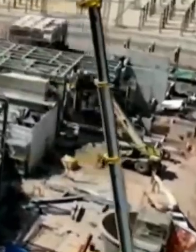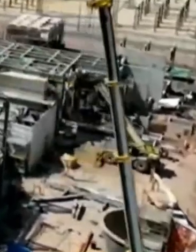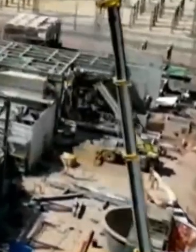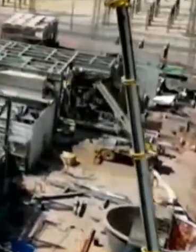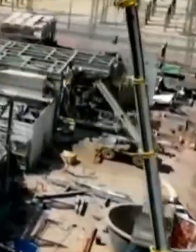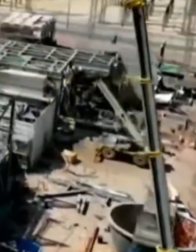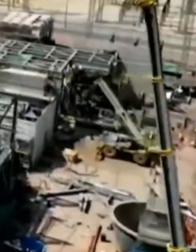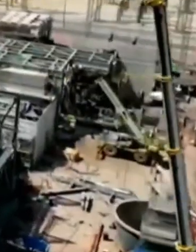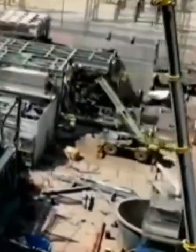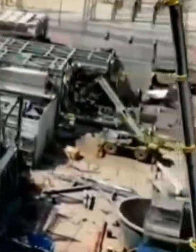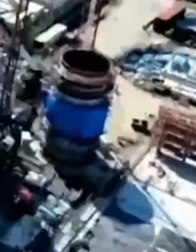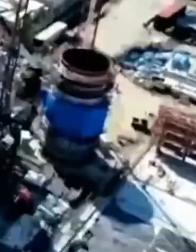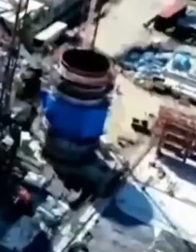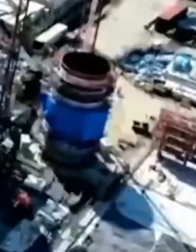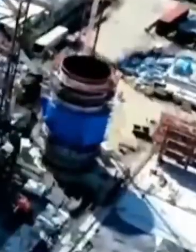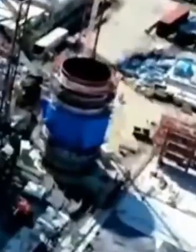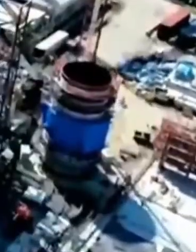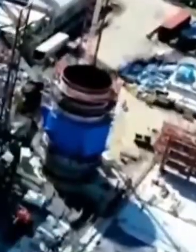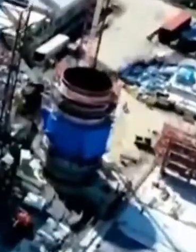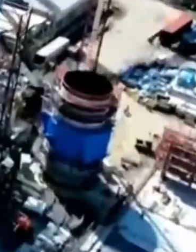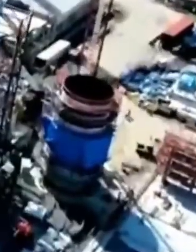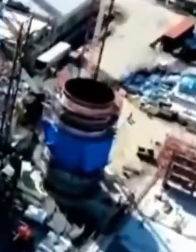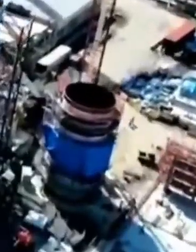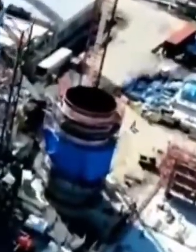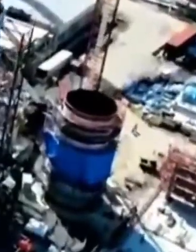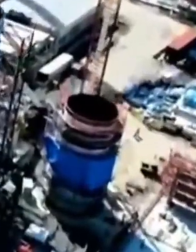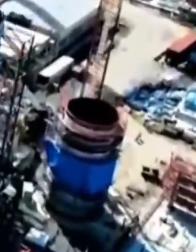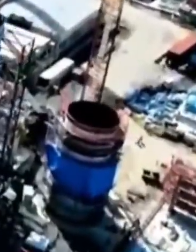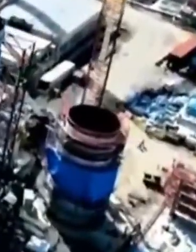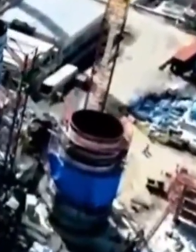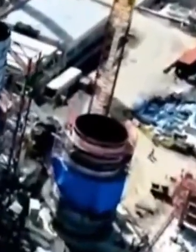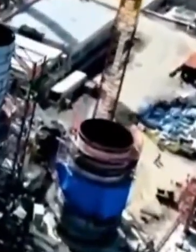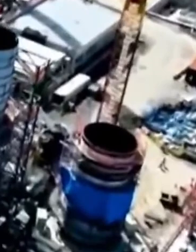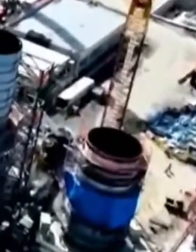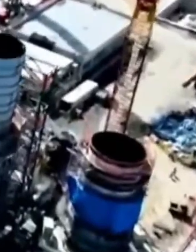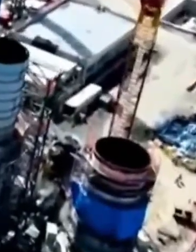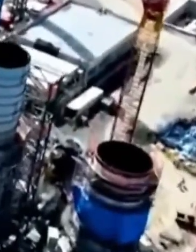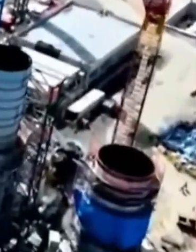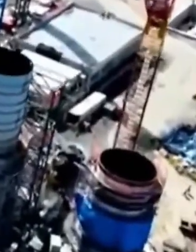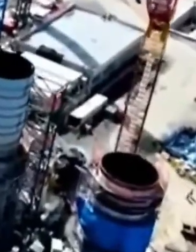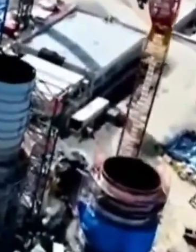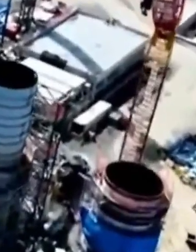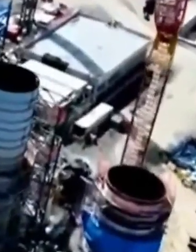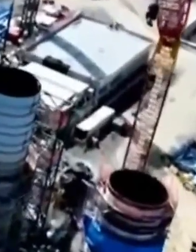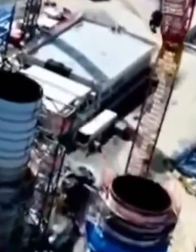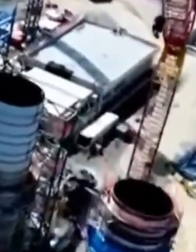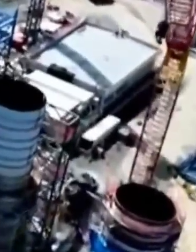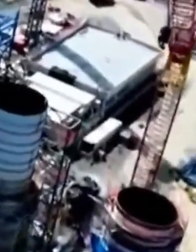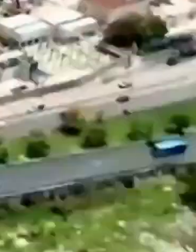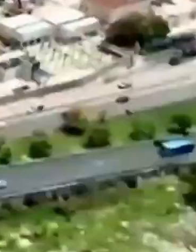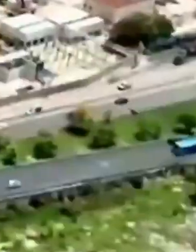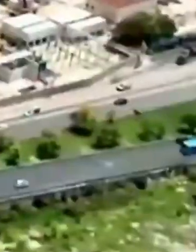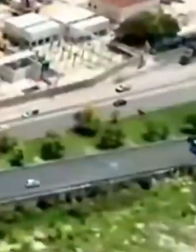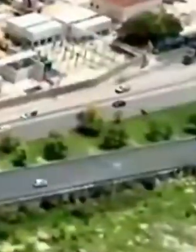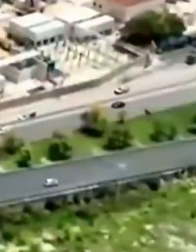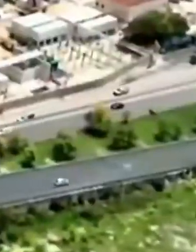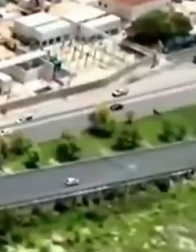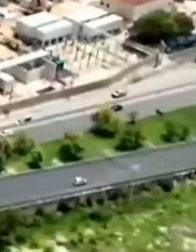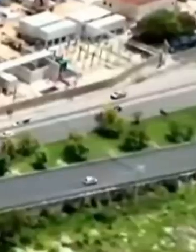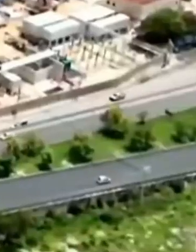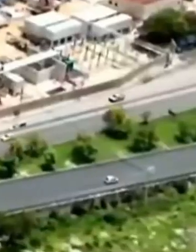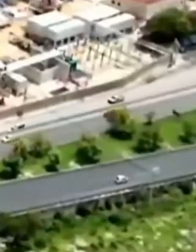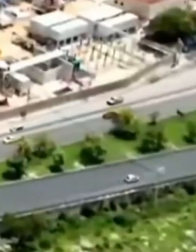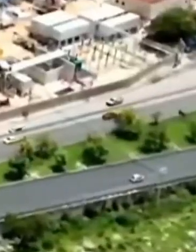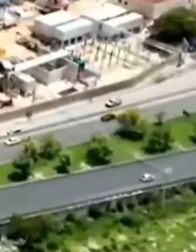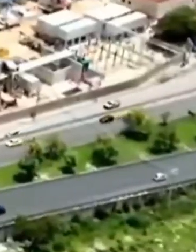86%. Central Ciclo Combinado Tuxpan, avance físico 88%. Central Ciclo